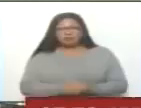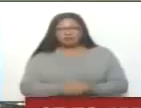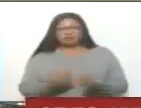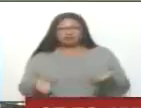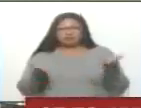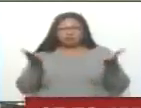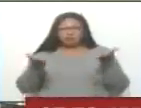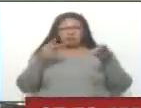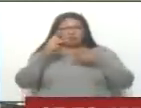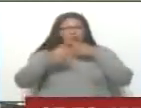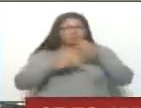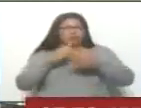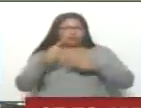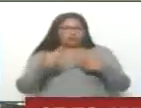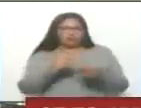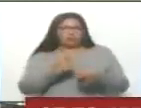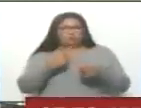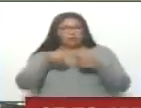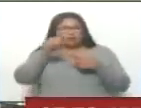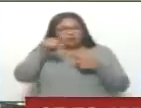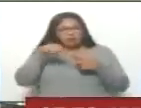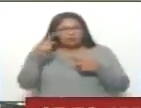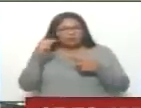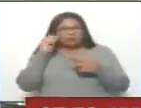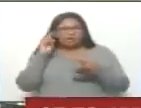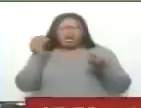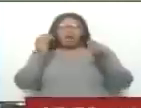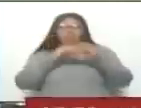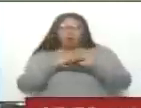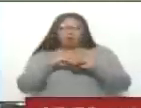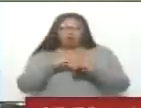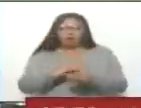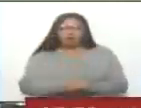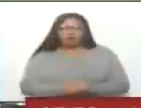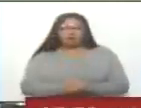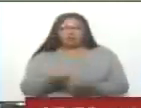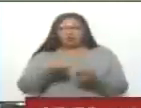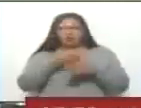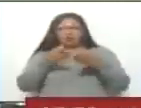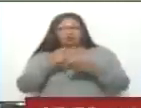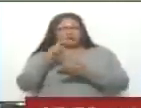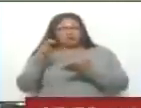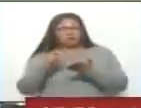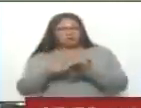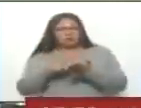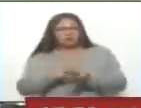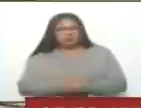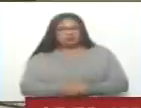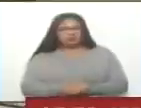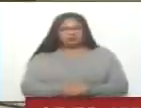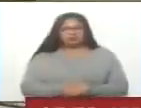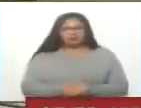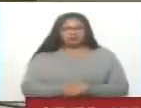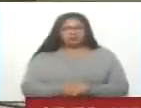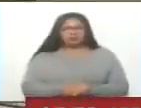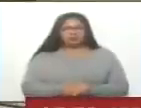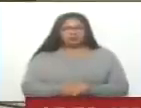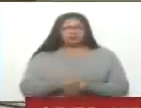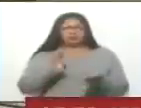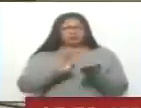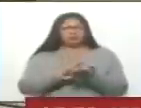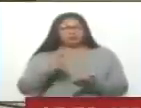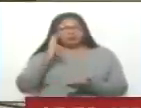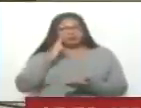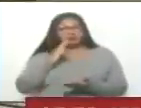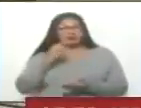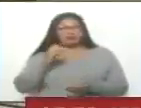de la producción. Pero también debe haber acuerdos del gobierno nacional, en este caso de la Central Bolivariana